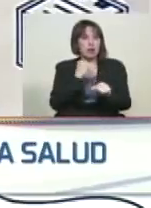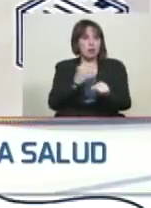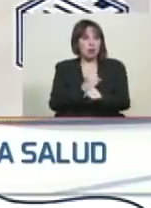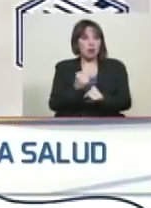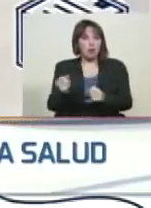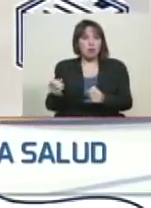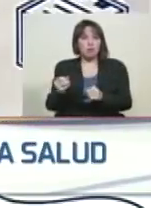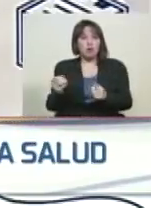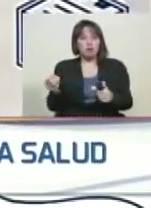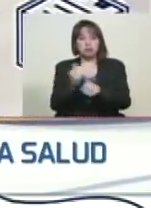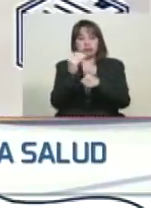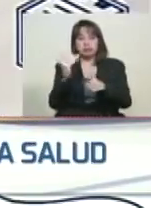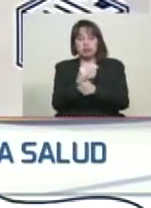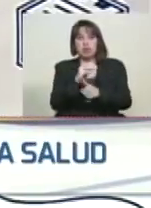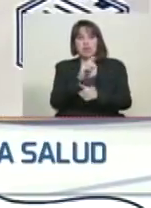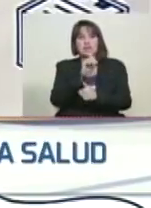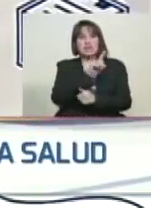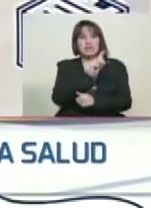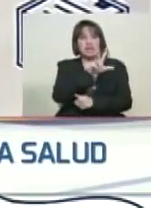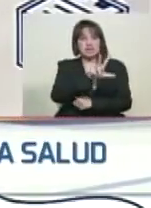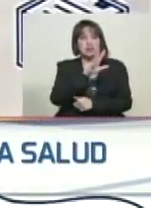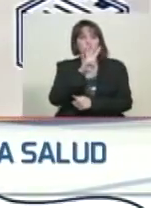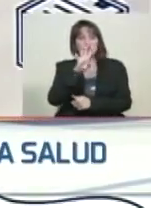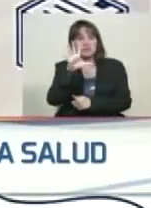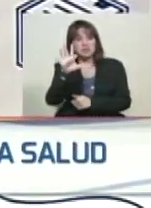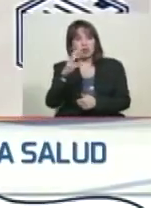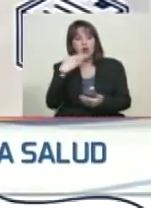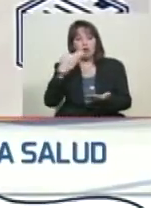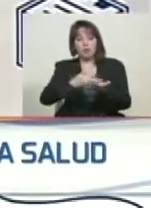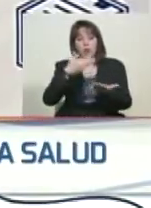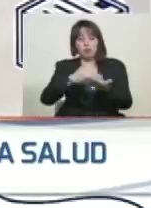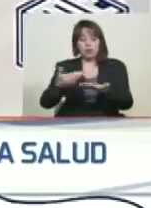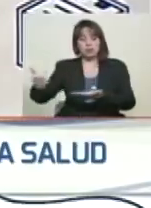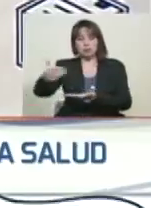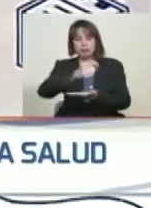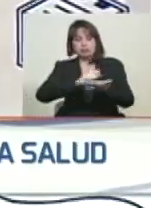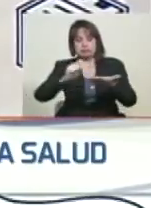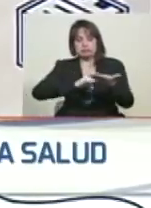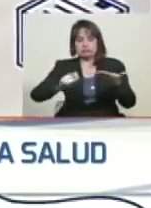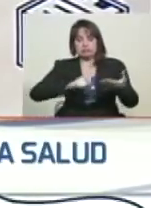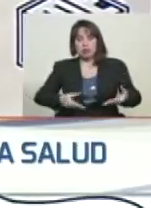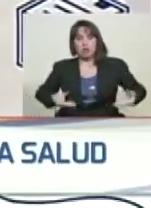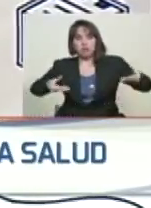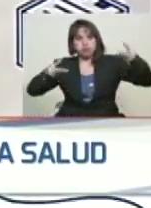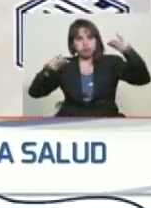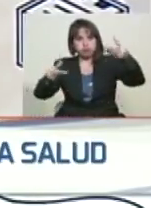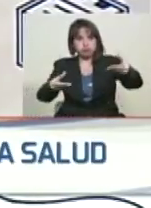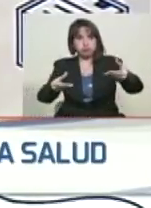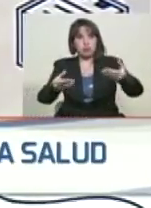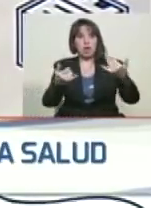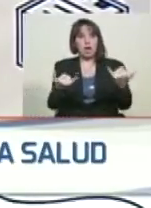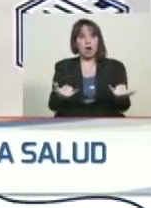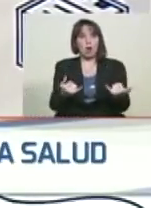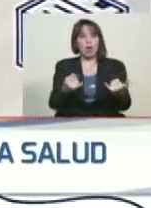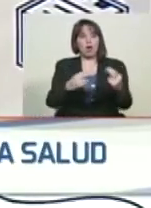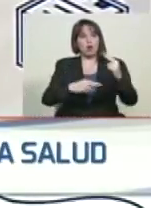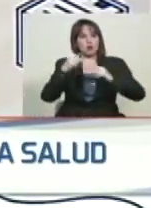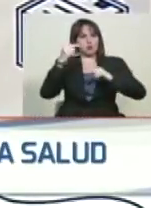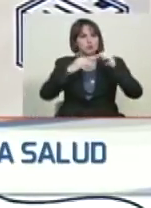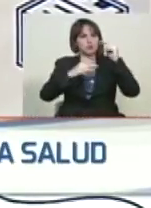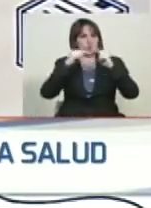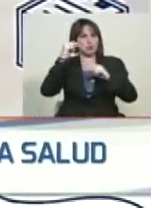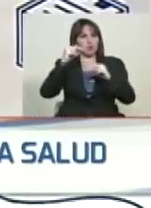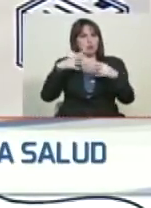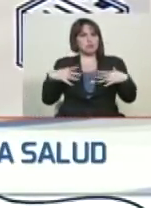de 345 propuestas a nivel nacional en tres ejes fundamentales. El primero de ellos, la construcción y consolidación del